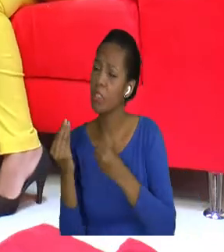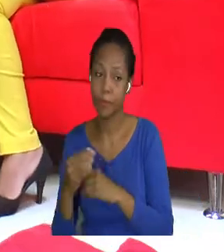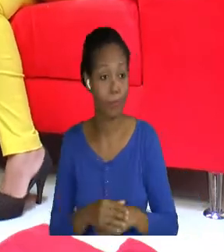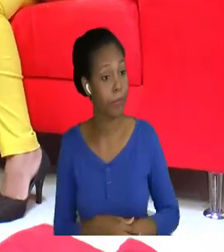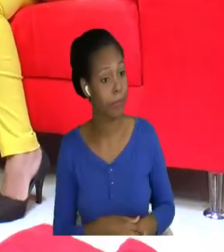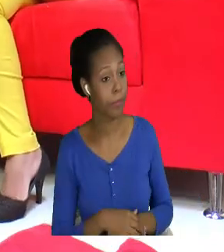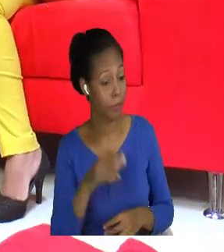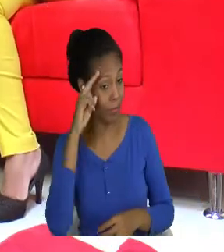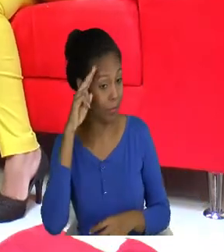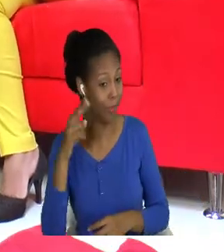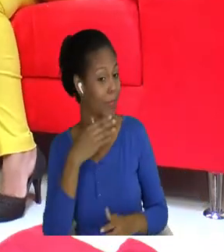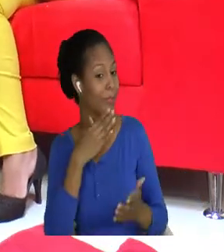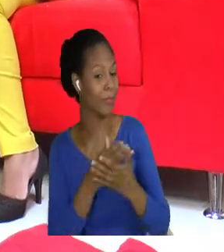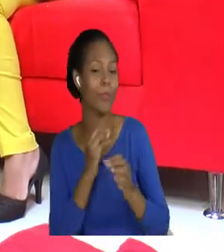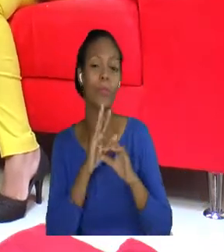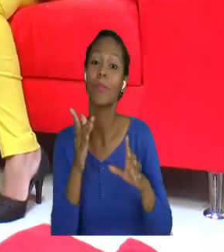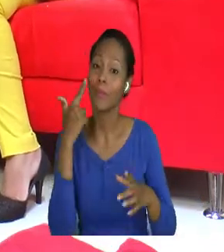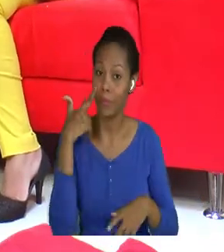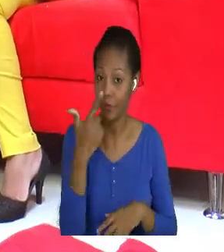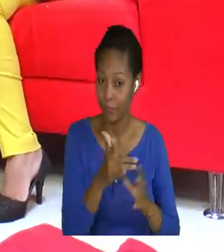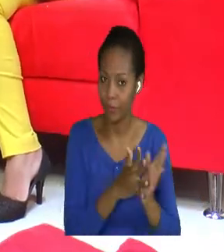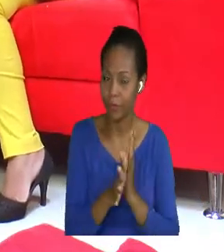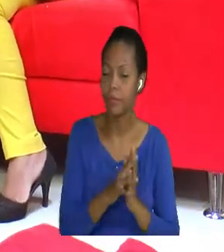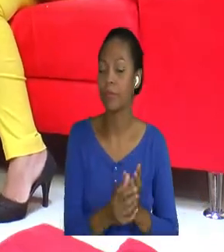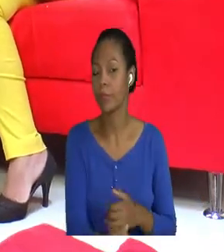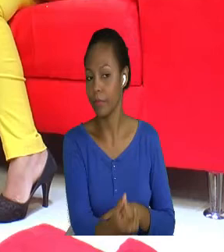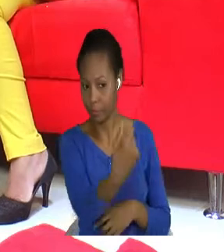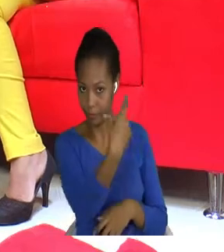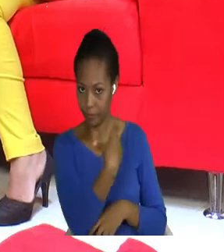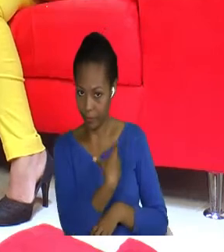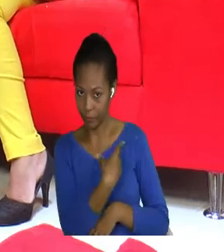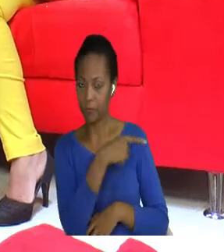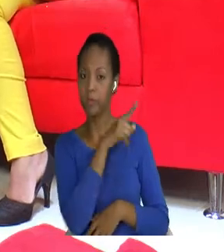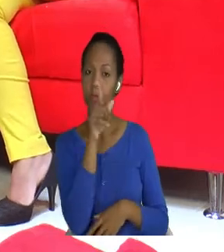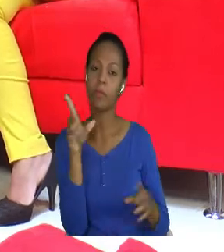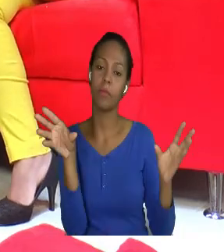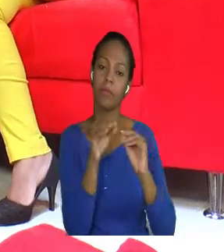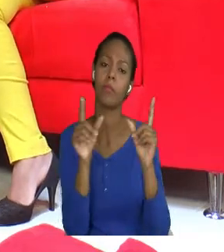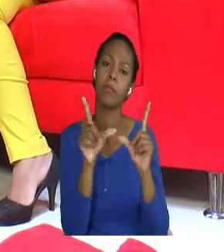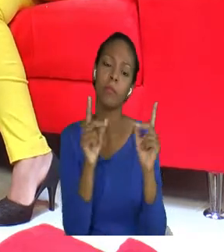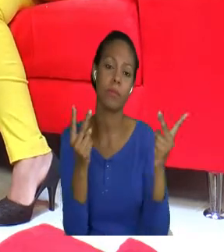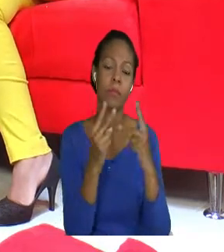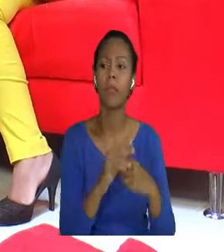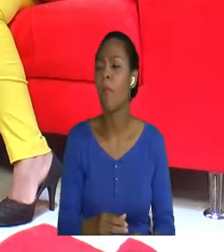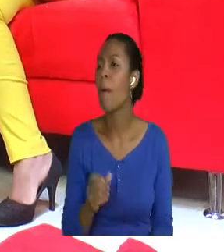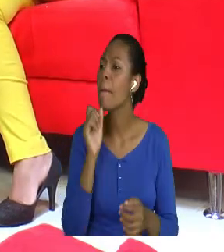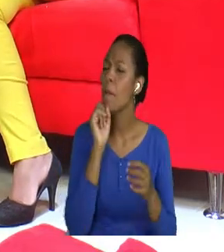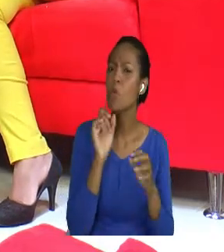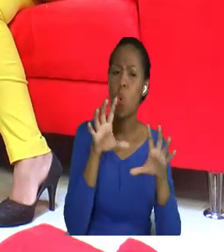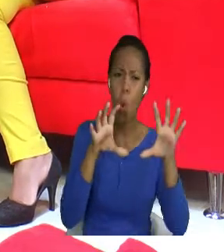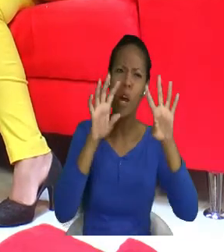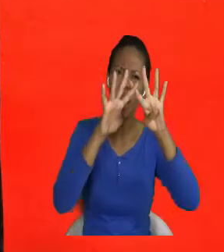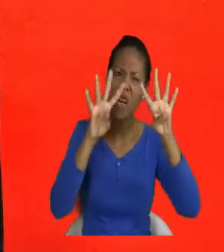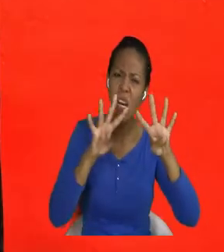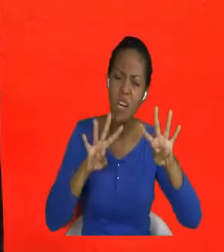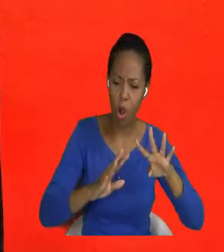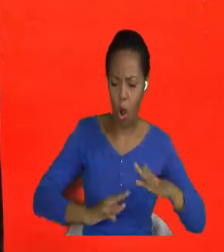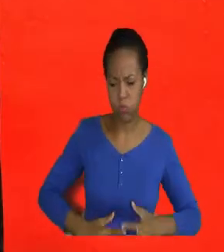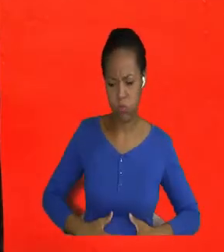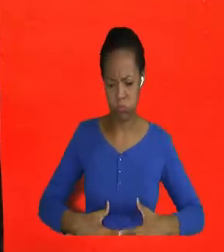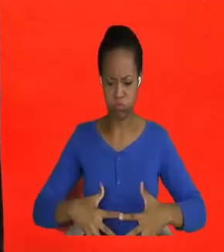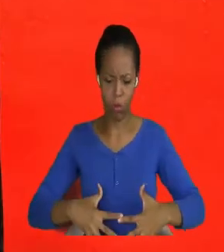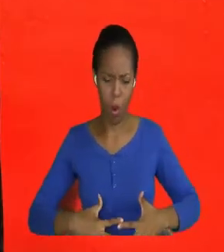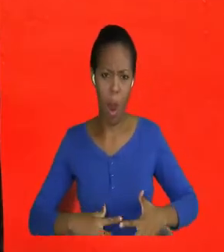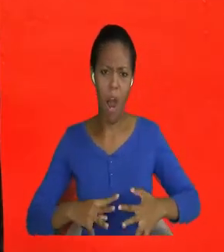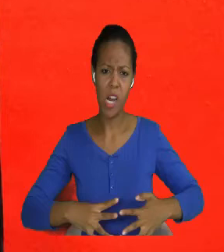televidente, buenos días. Bueno, la pregunta que me hacen todos los televidentes siempre es cómo eliminar las estrías o cómo eliminar